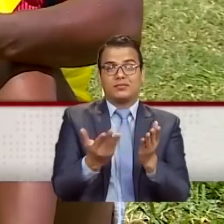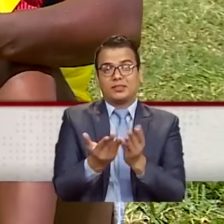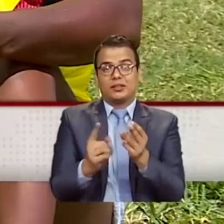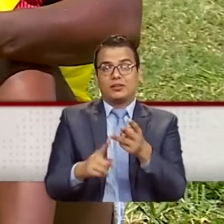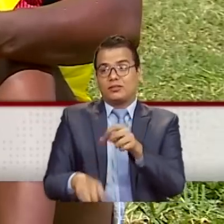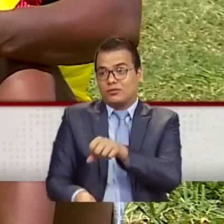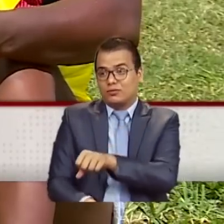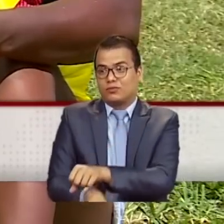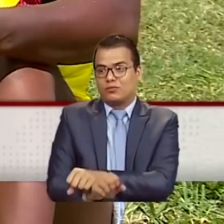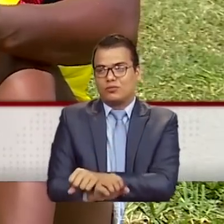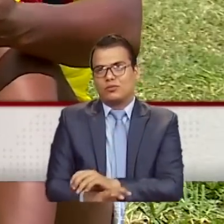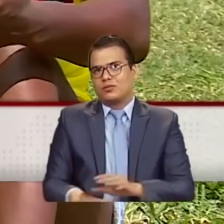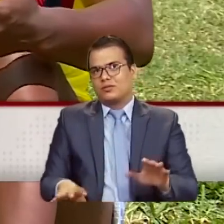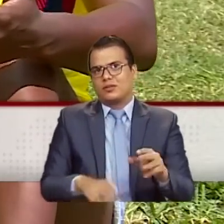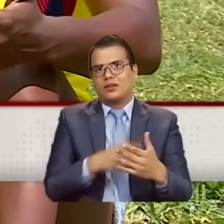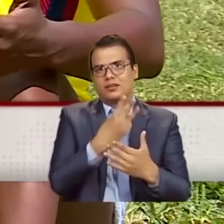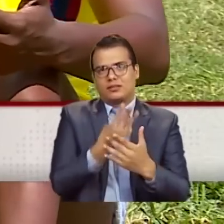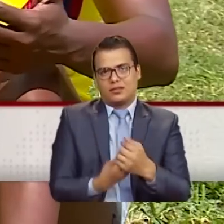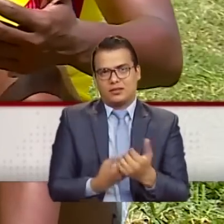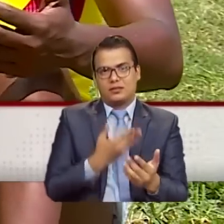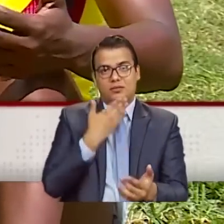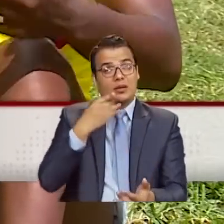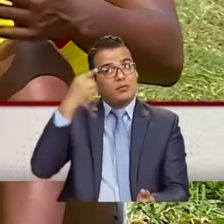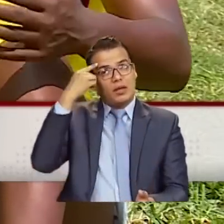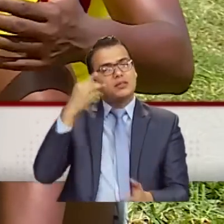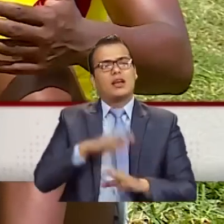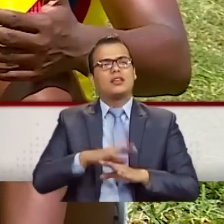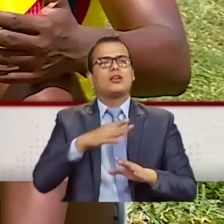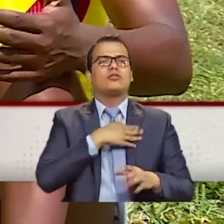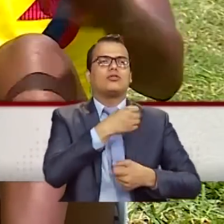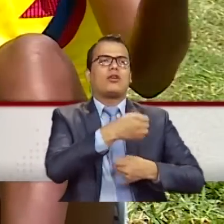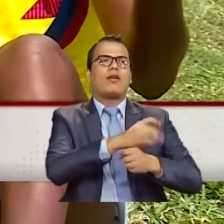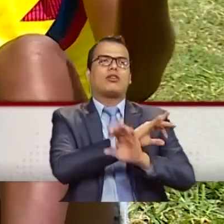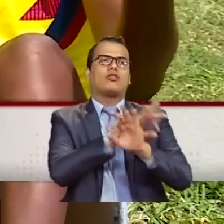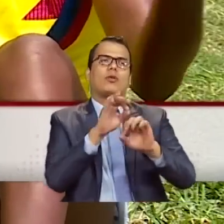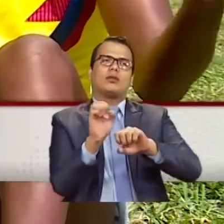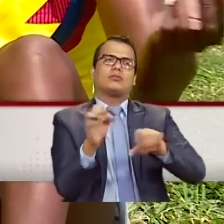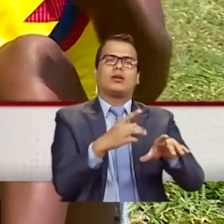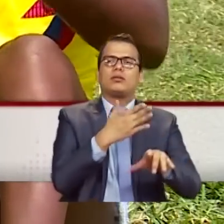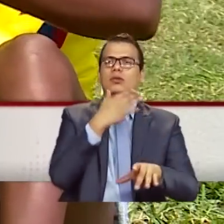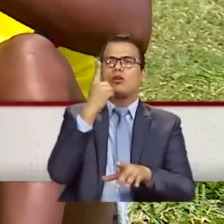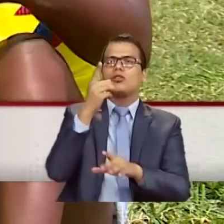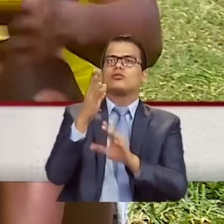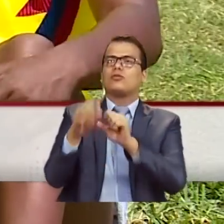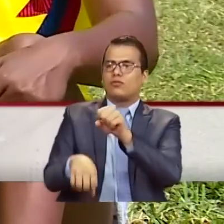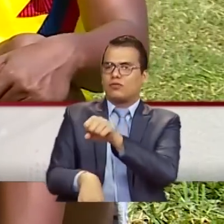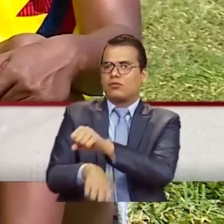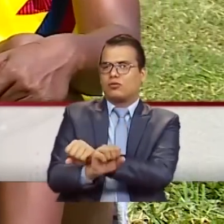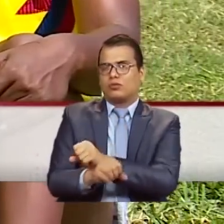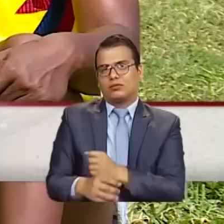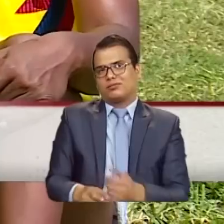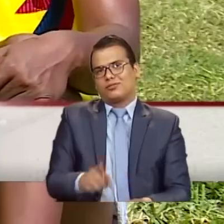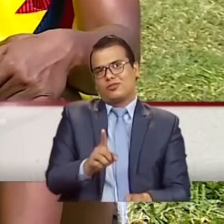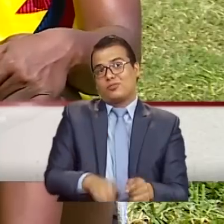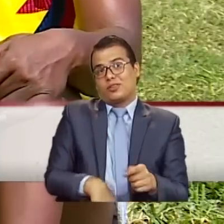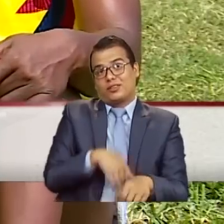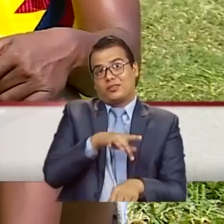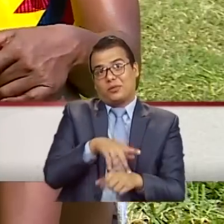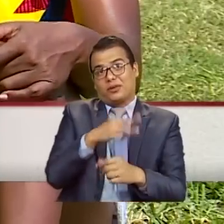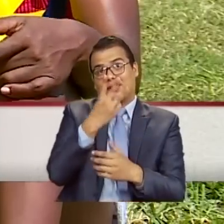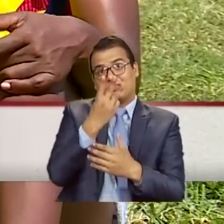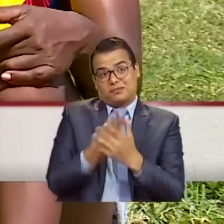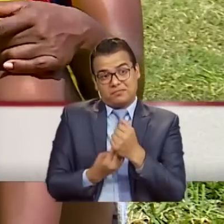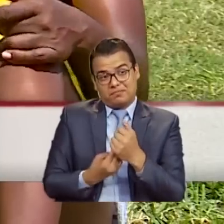fútbol. Entonces, todavía no tenemos la garantía para dejar de hacer el de trabajar y jugar fútbol. Necesitamos como